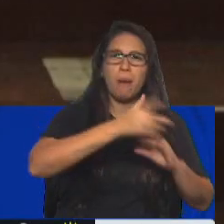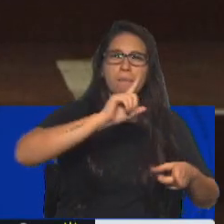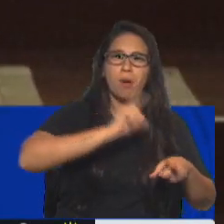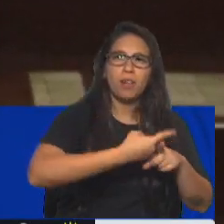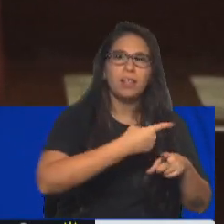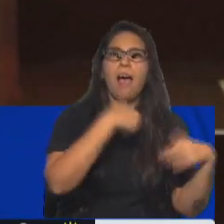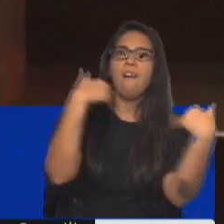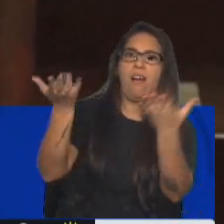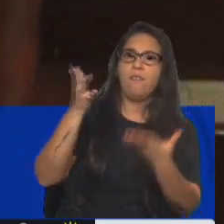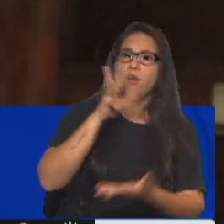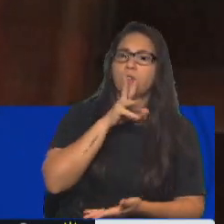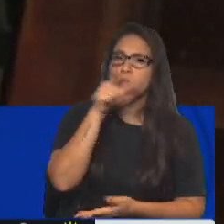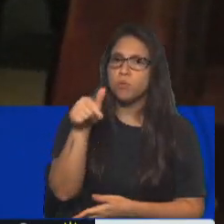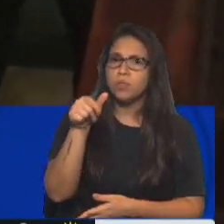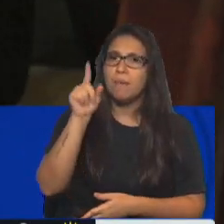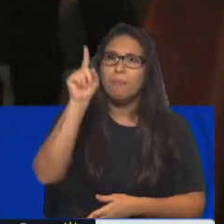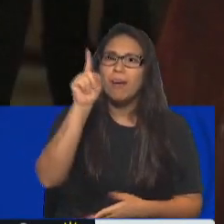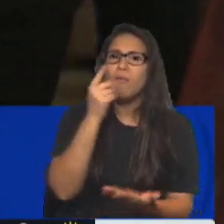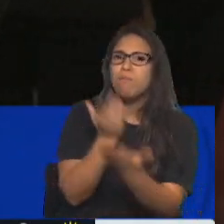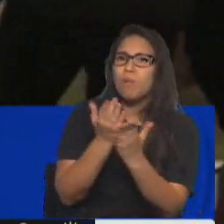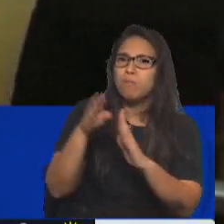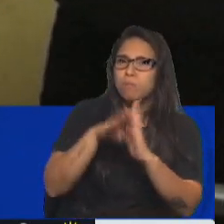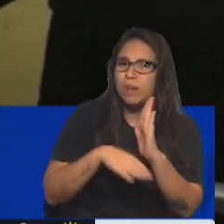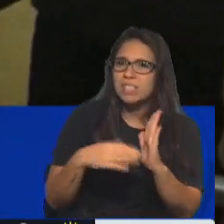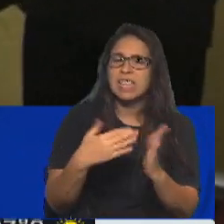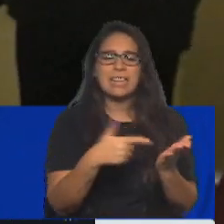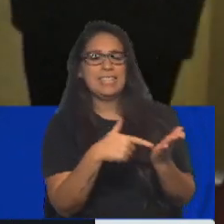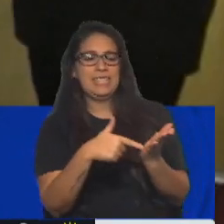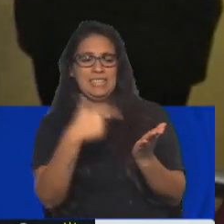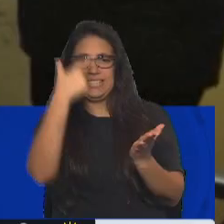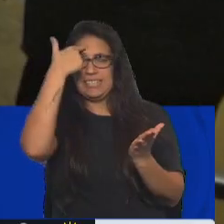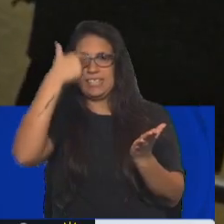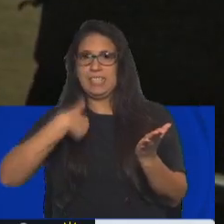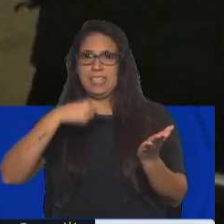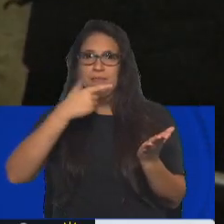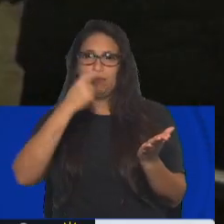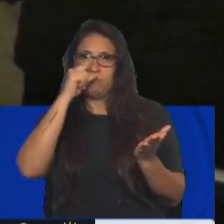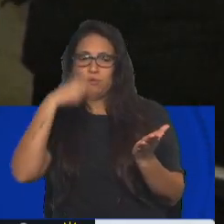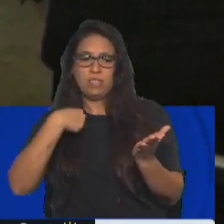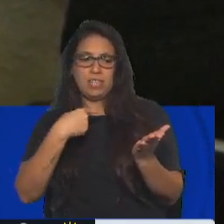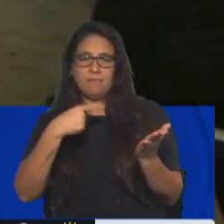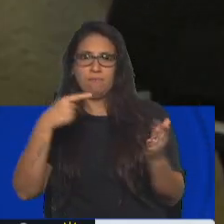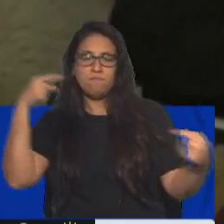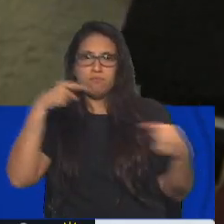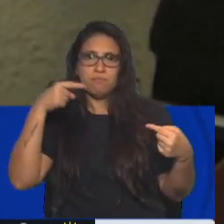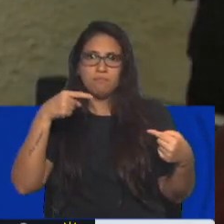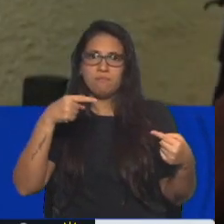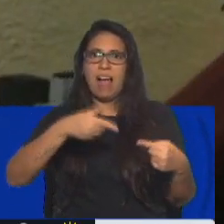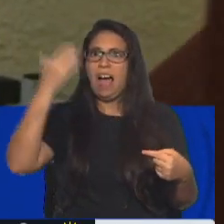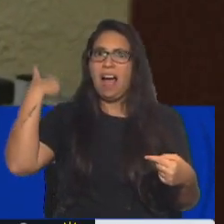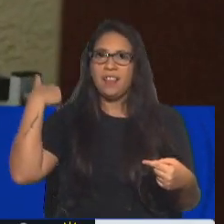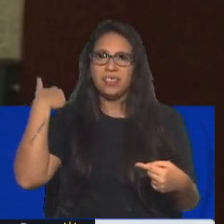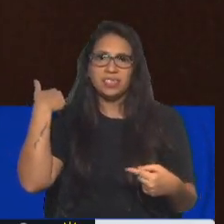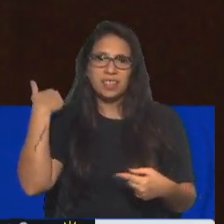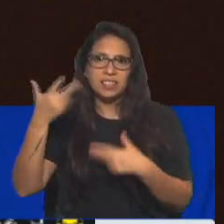a Rusia, los términos de la propuesta son lo opuesto a lo que el presidente ruso declaró en enero,